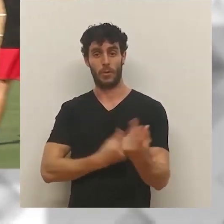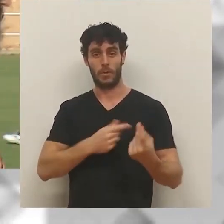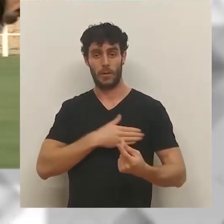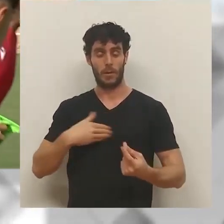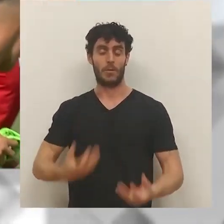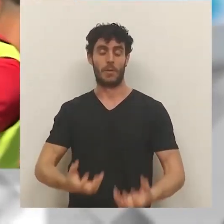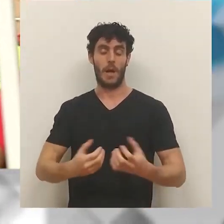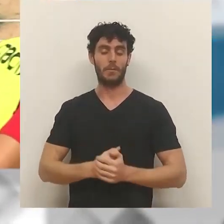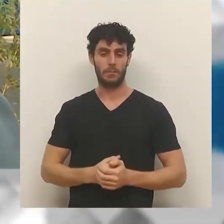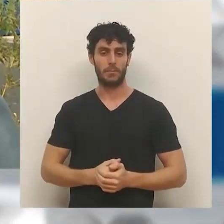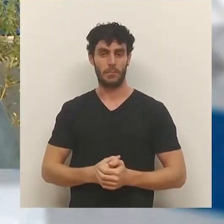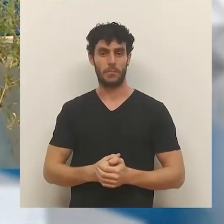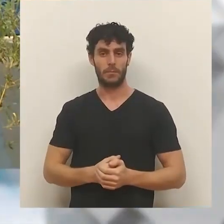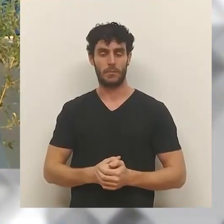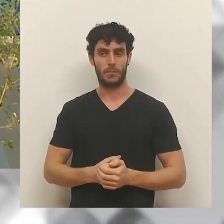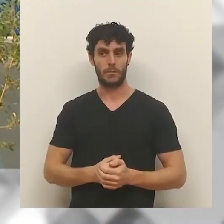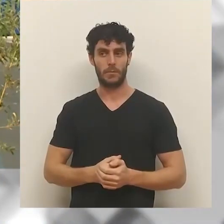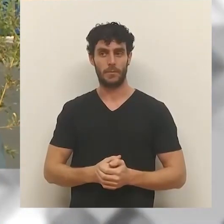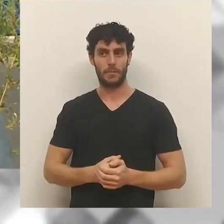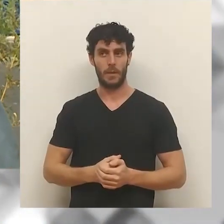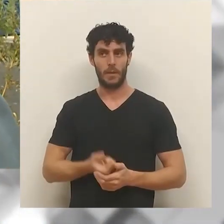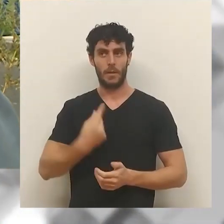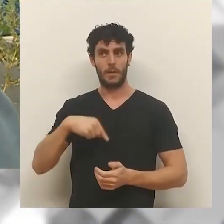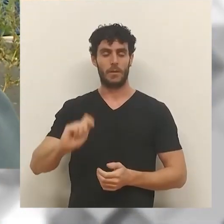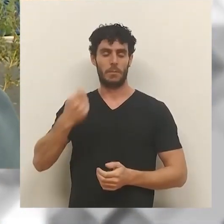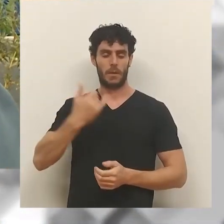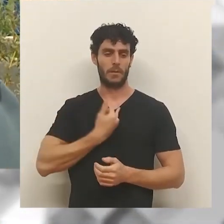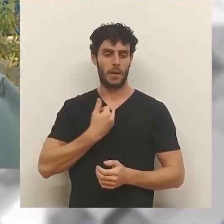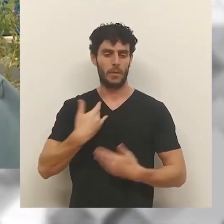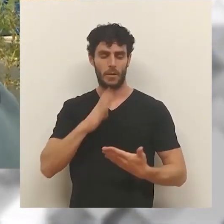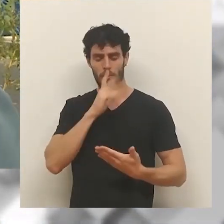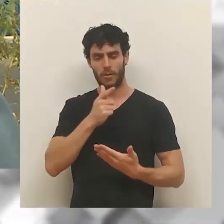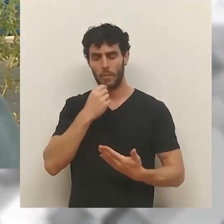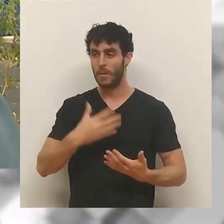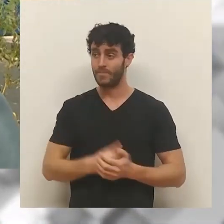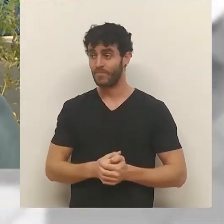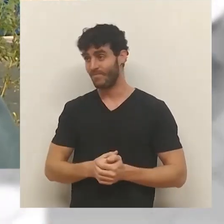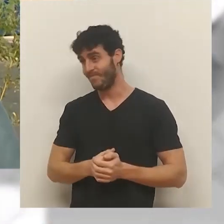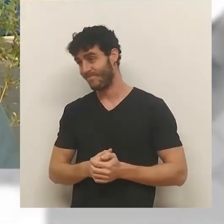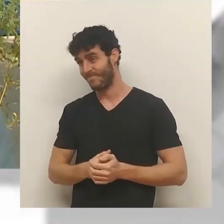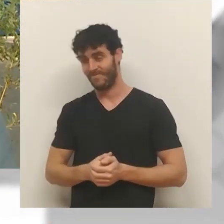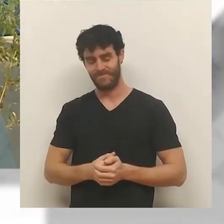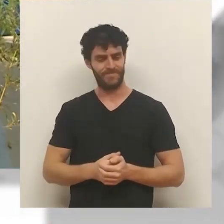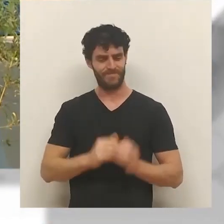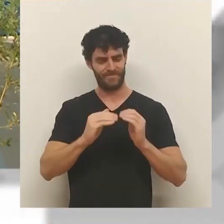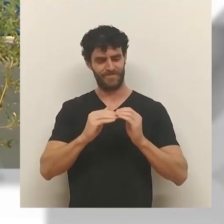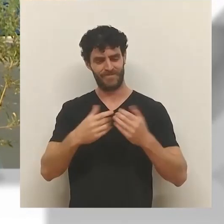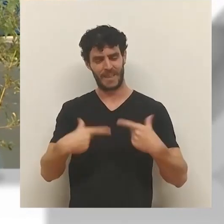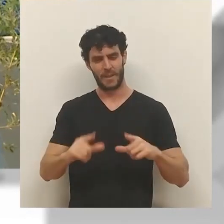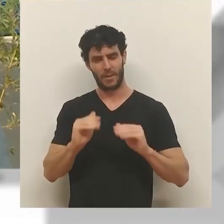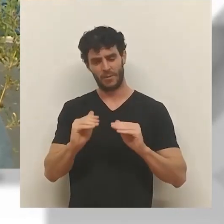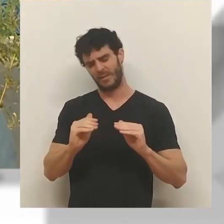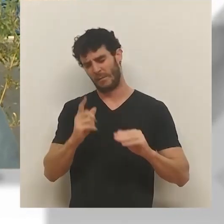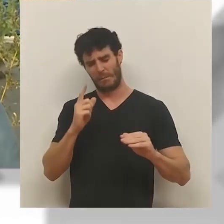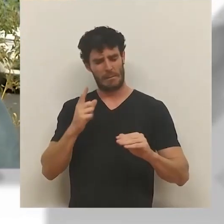entré en la Unión Deportiva Logroñes siempre estamos obligados a ganar. Hemos jugado contra equipos de mayor categoría y también hemos salido victoriosos. Con lo cual, no